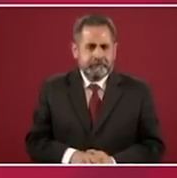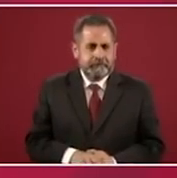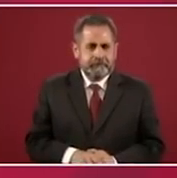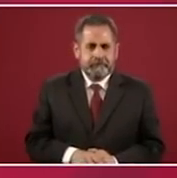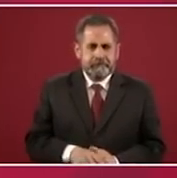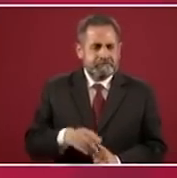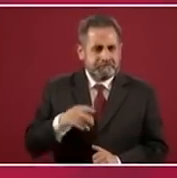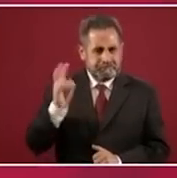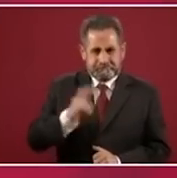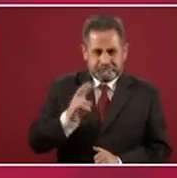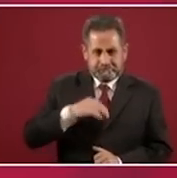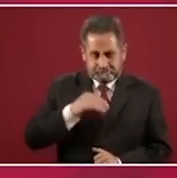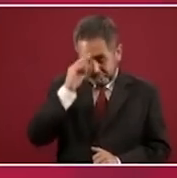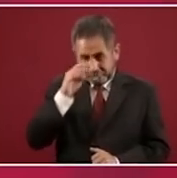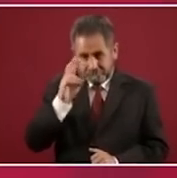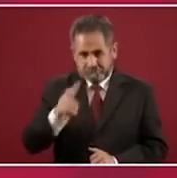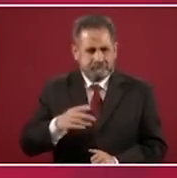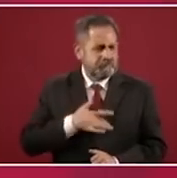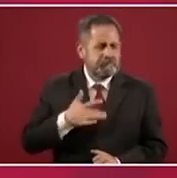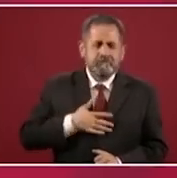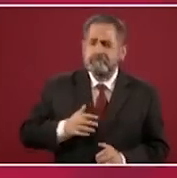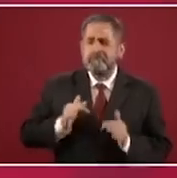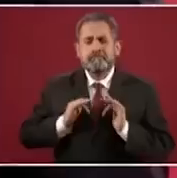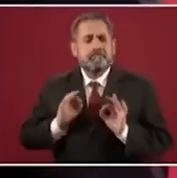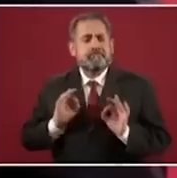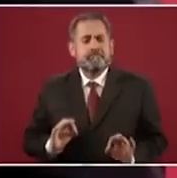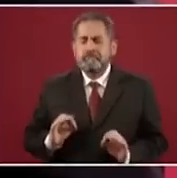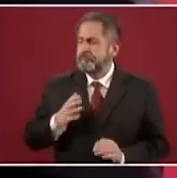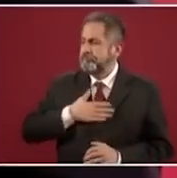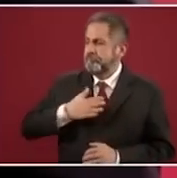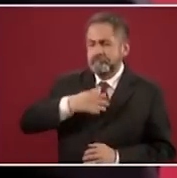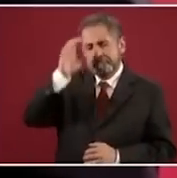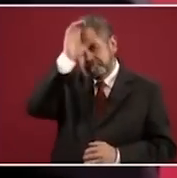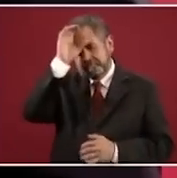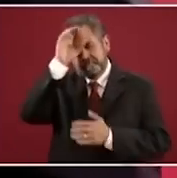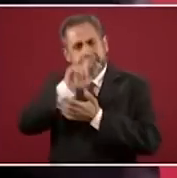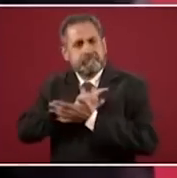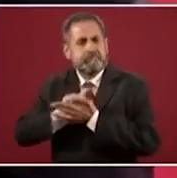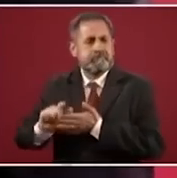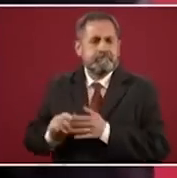la verdad estoy muy bien conmigo mismo, con mi conciencia,